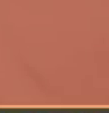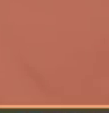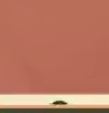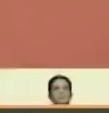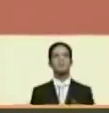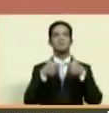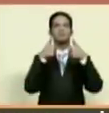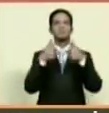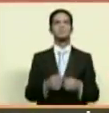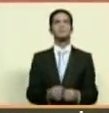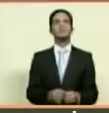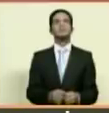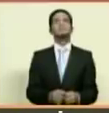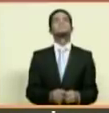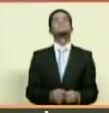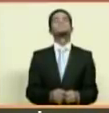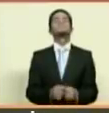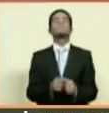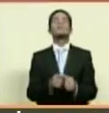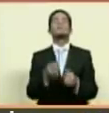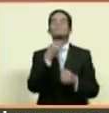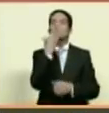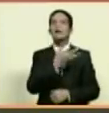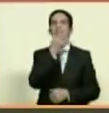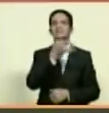En primer lugar, quiero dar un balance general